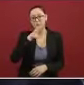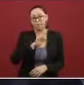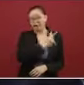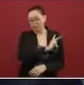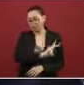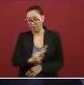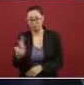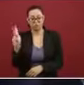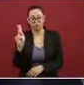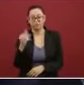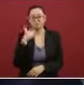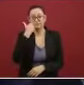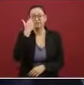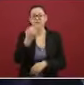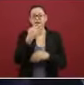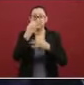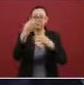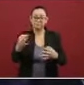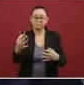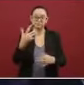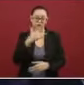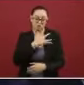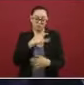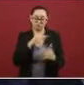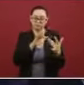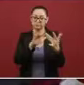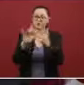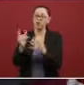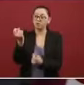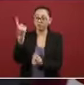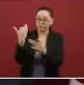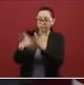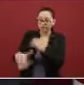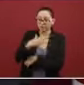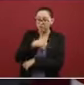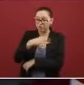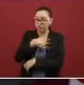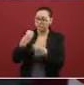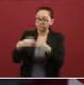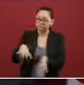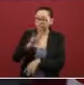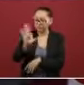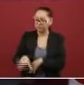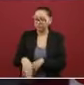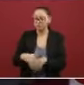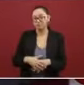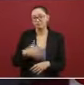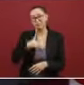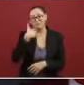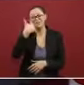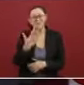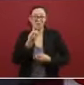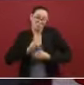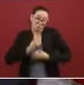que les comparto mi corazón, aquellas que han perdido algún hijo. Quisiera decirles un poema para todas